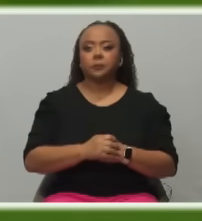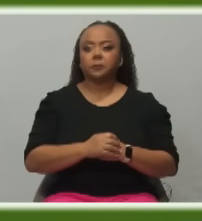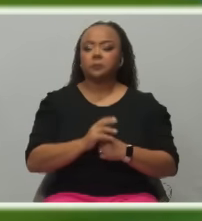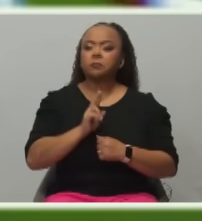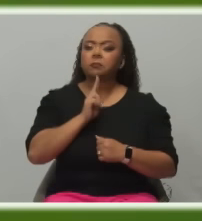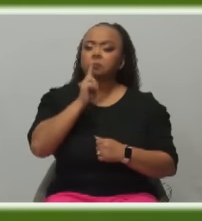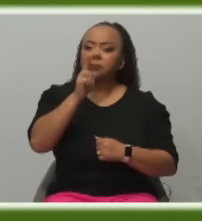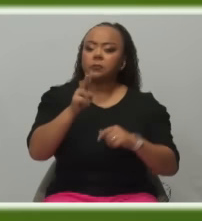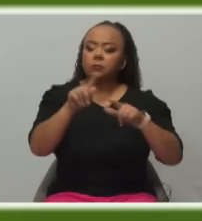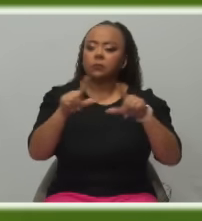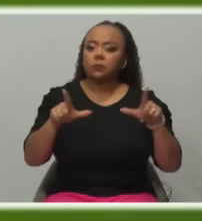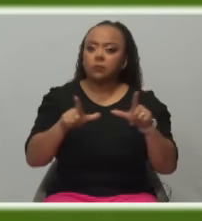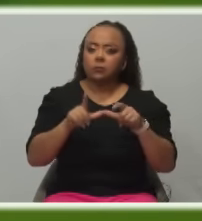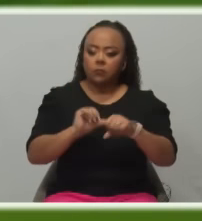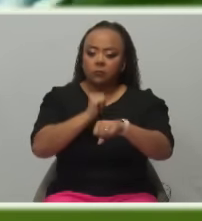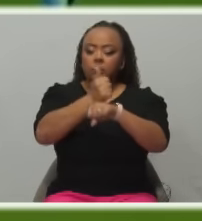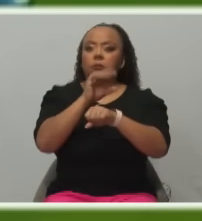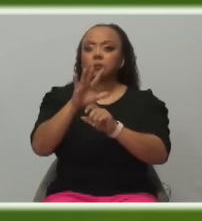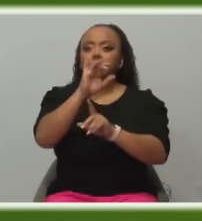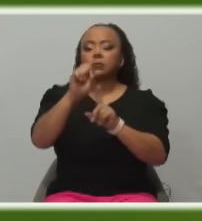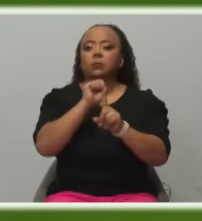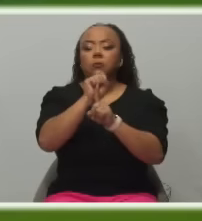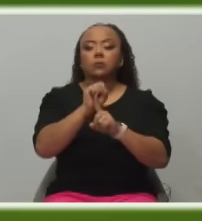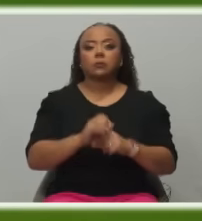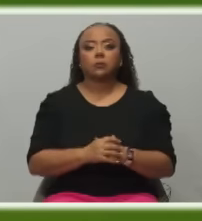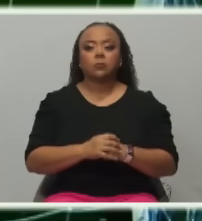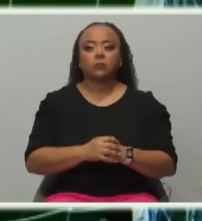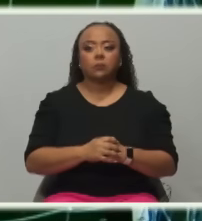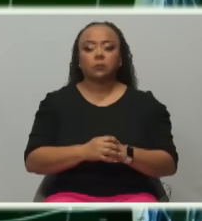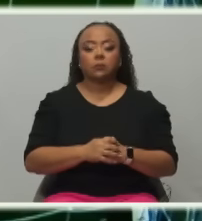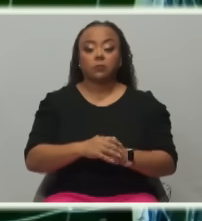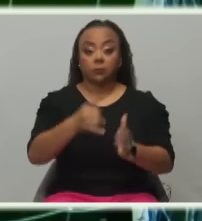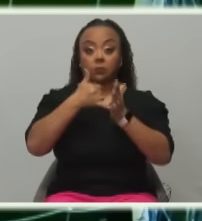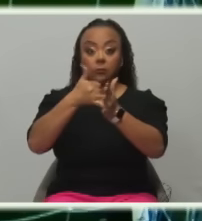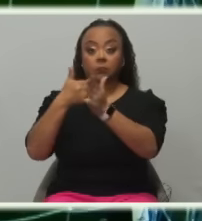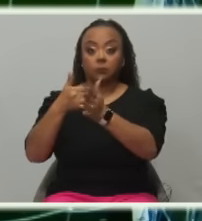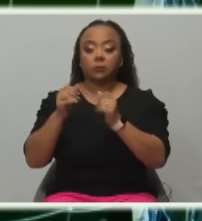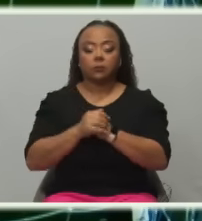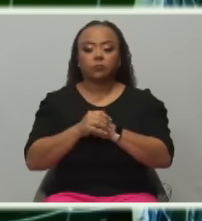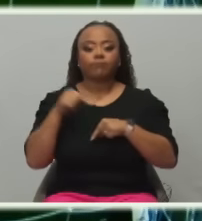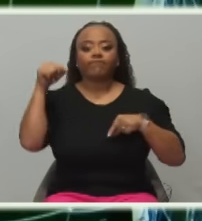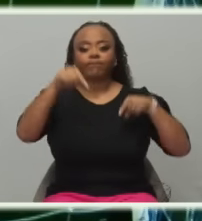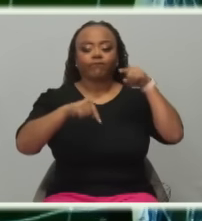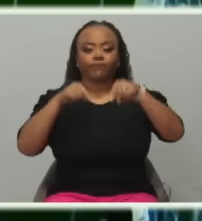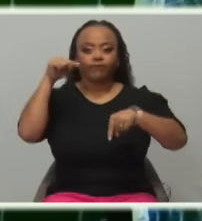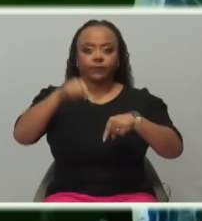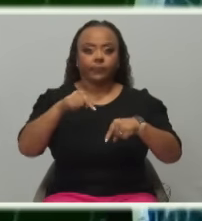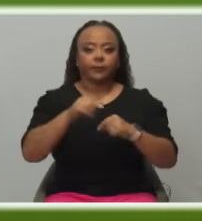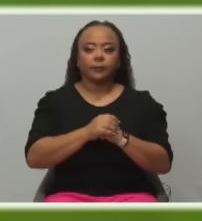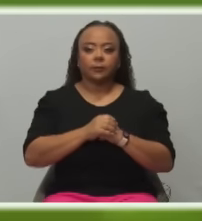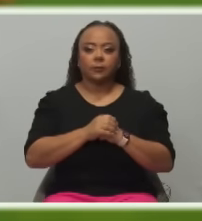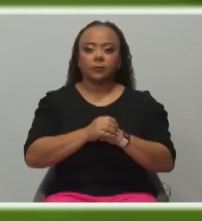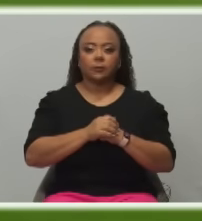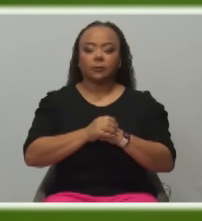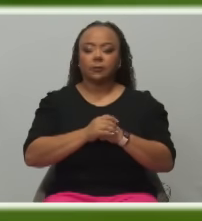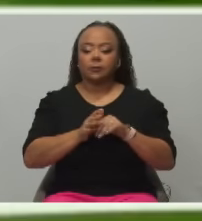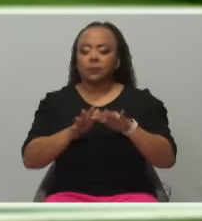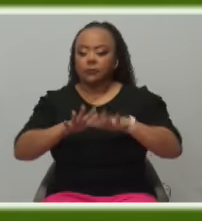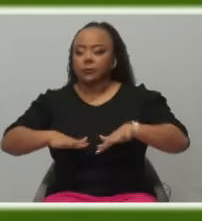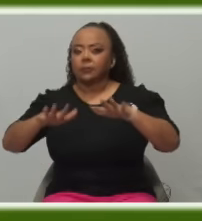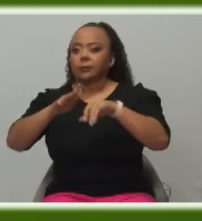a nivel local imponen sus condiciones en cuanto a títulos los señalamientos van a la escena